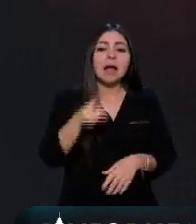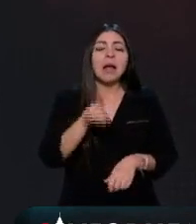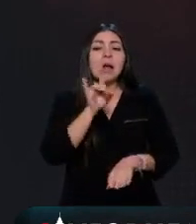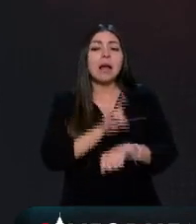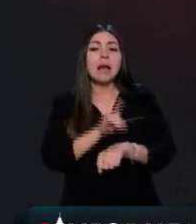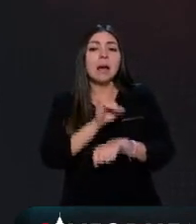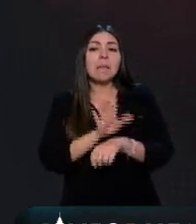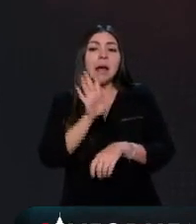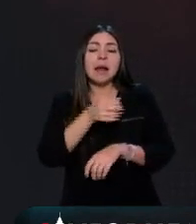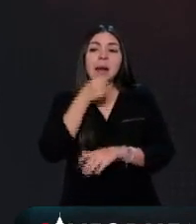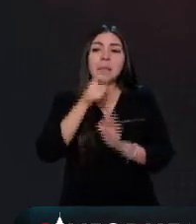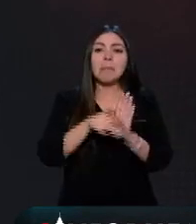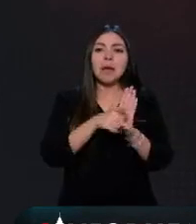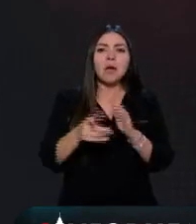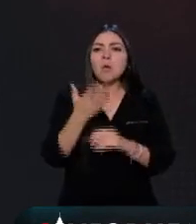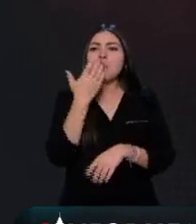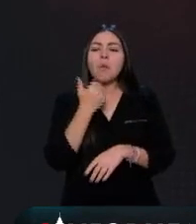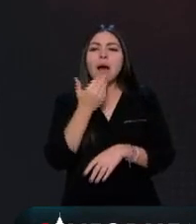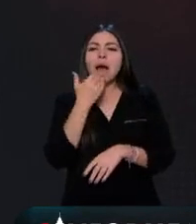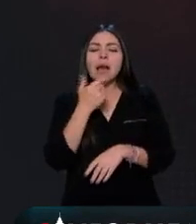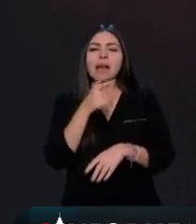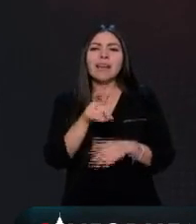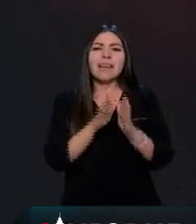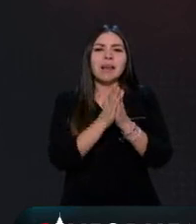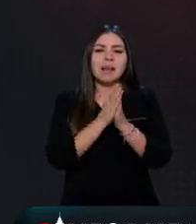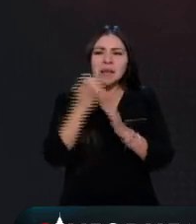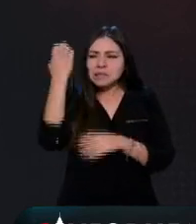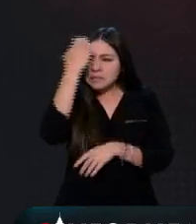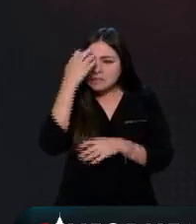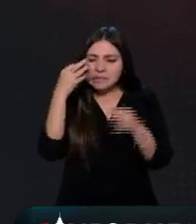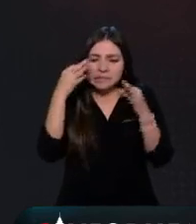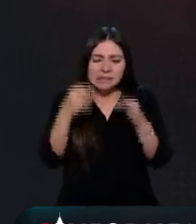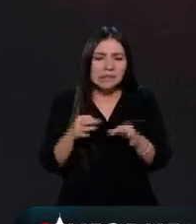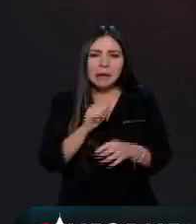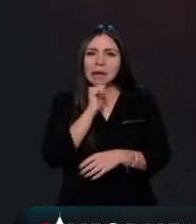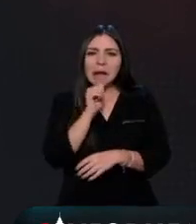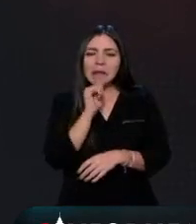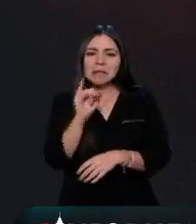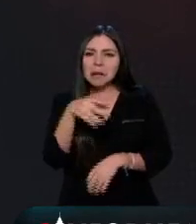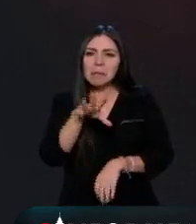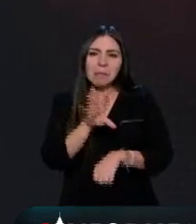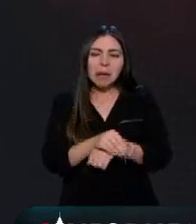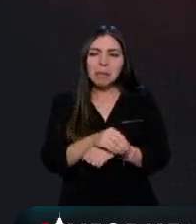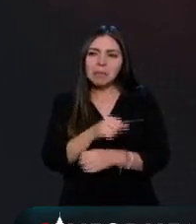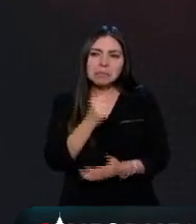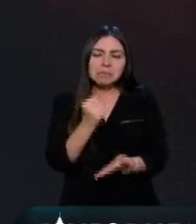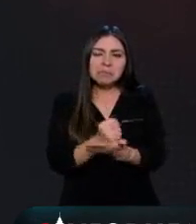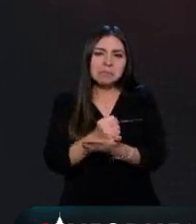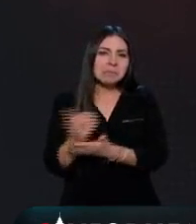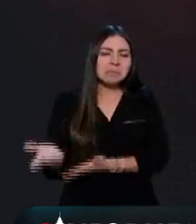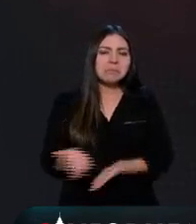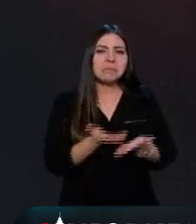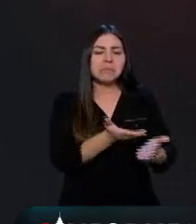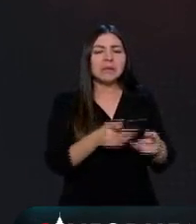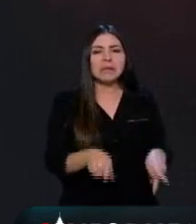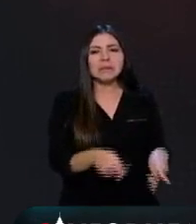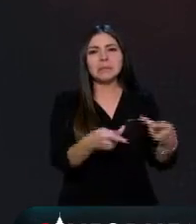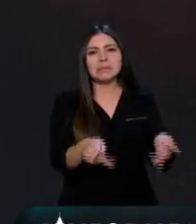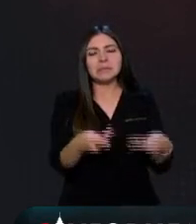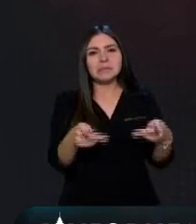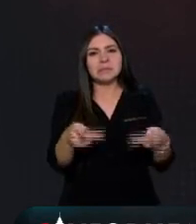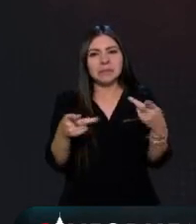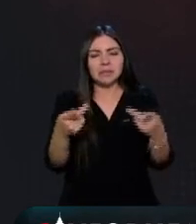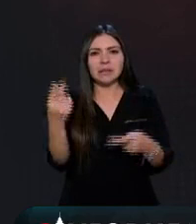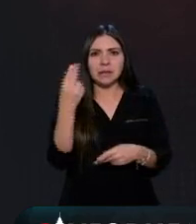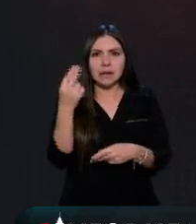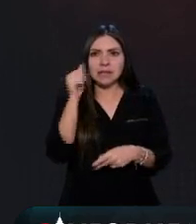tuviese ningún argumento, ninguna rigurosidad que se le puede pedir o que se le debe de